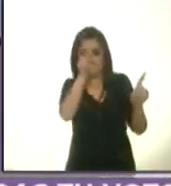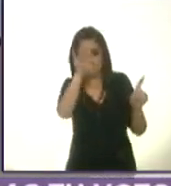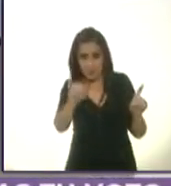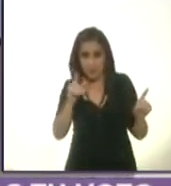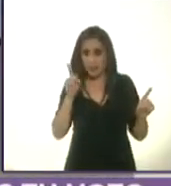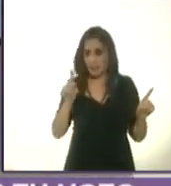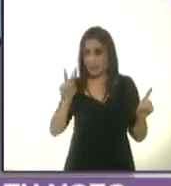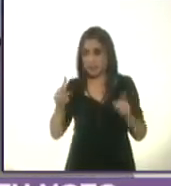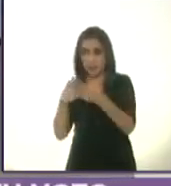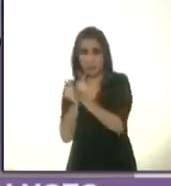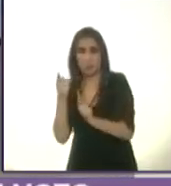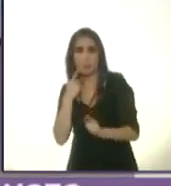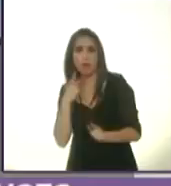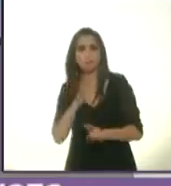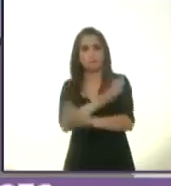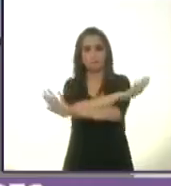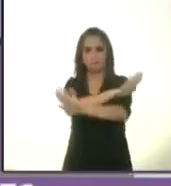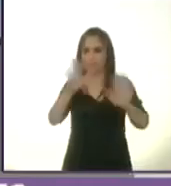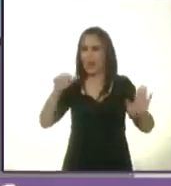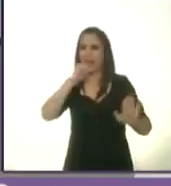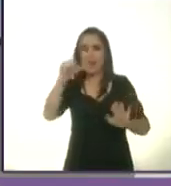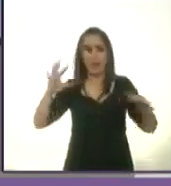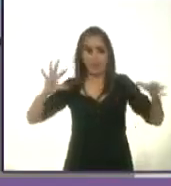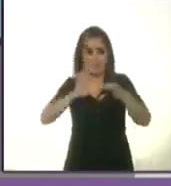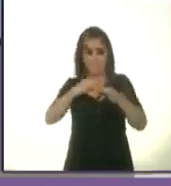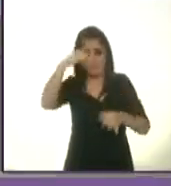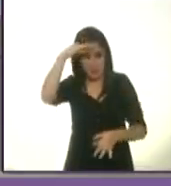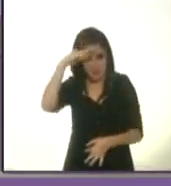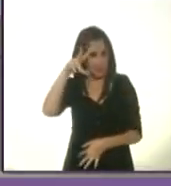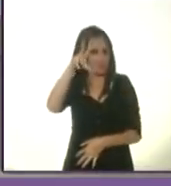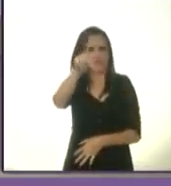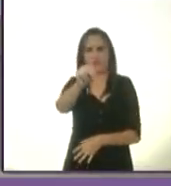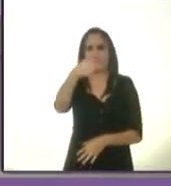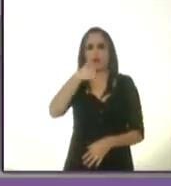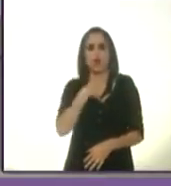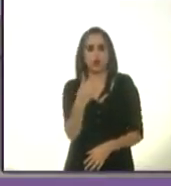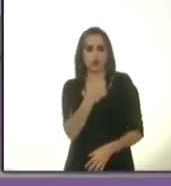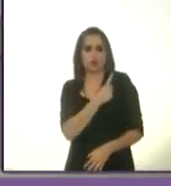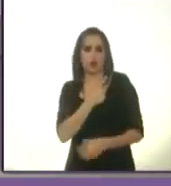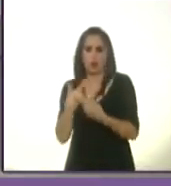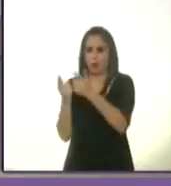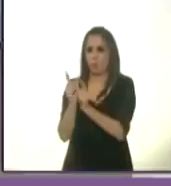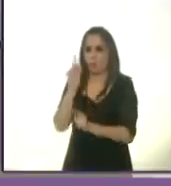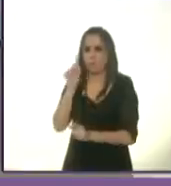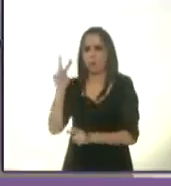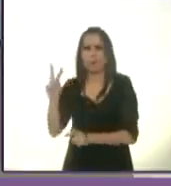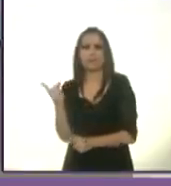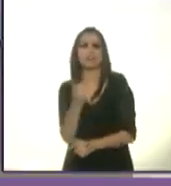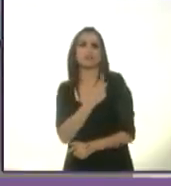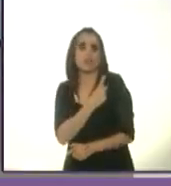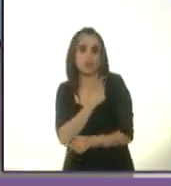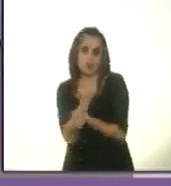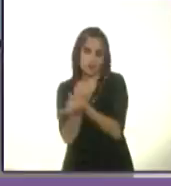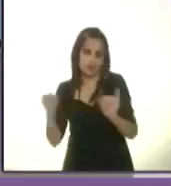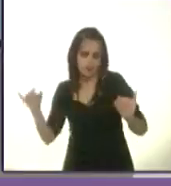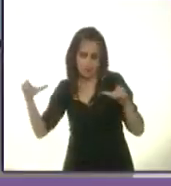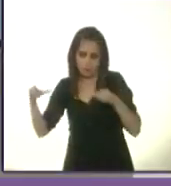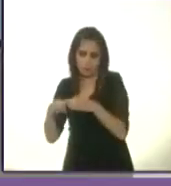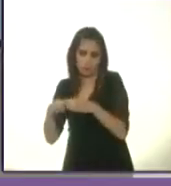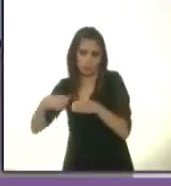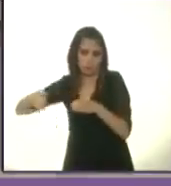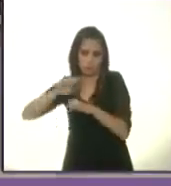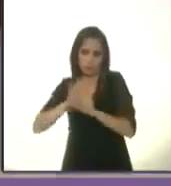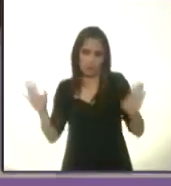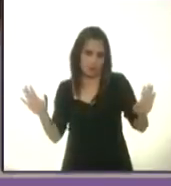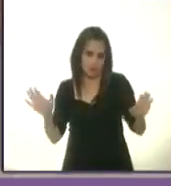no tienen nada que ver en la ciudad de mexico vamos solos el partido verde va solo completamente independiente muchas gracias